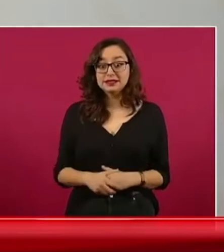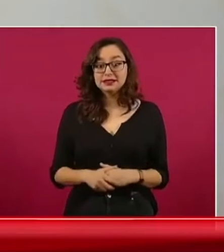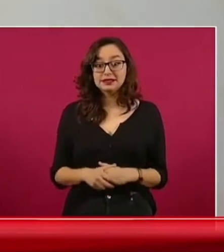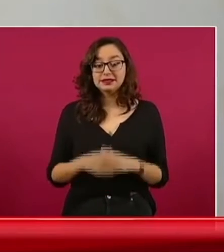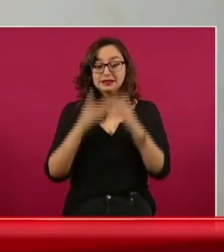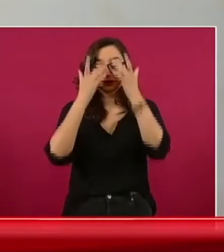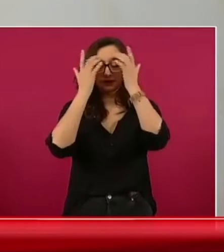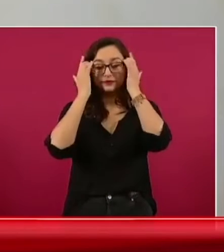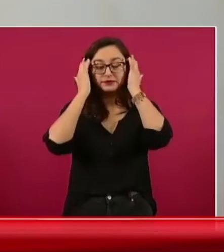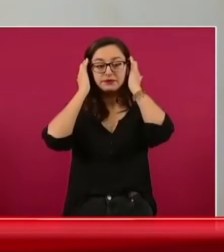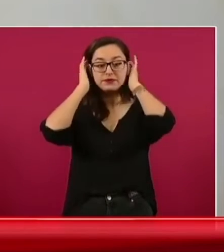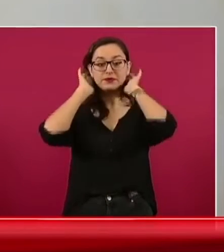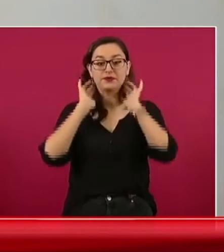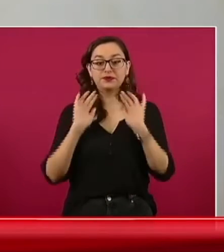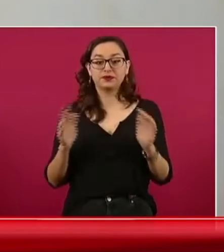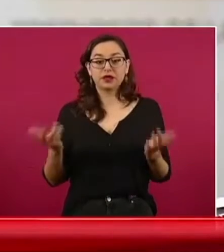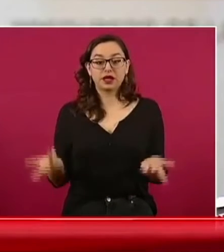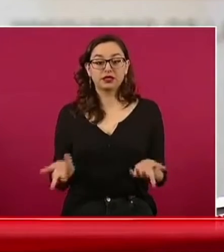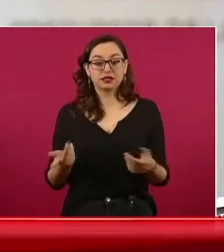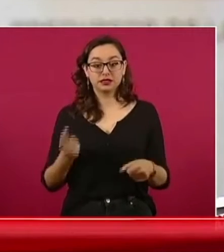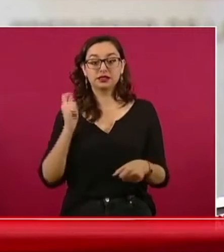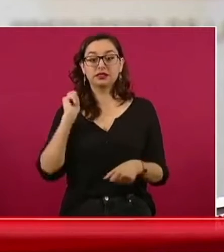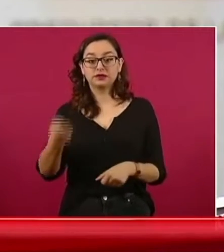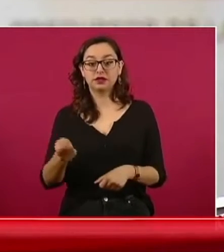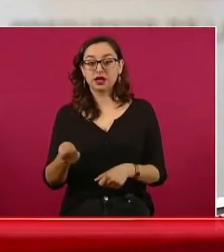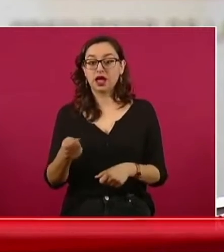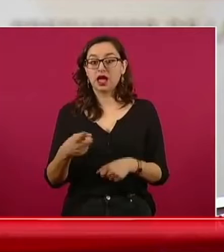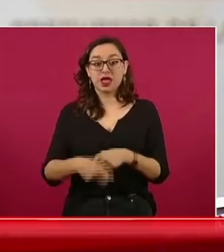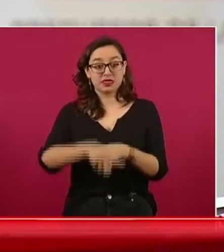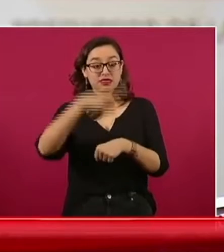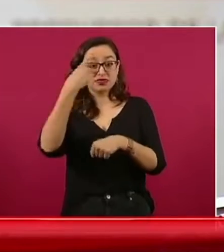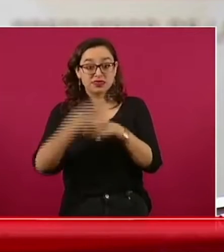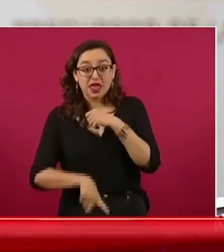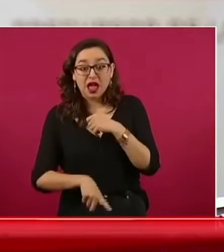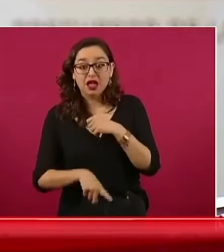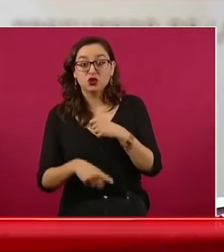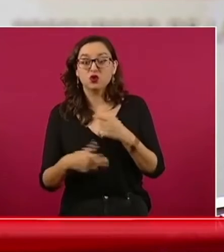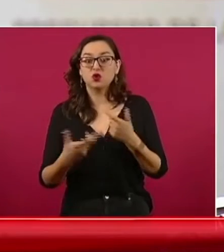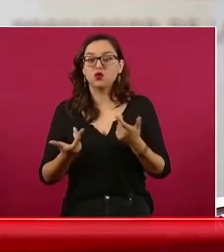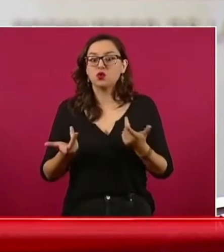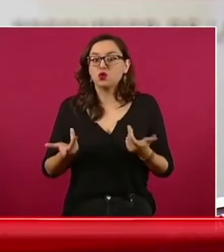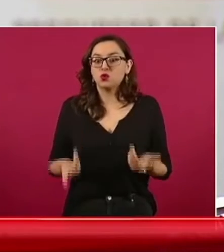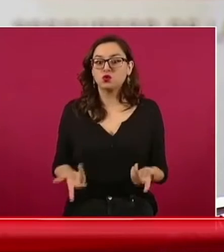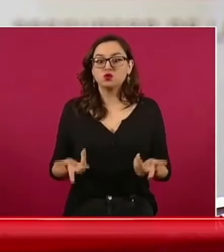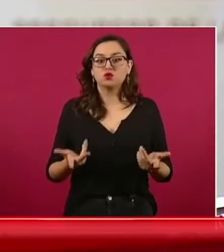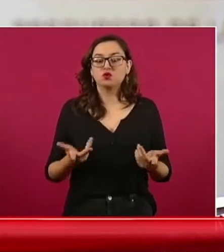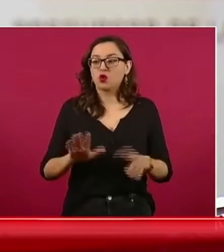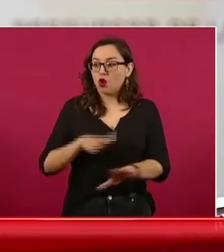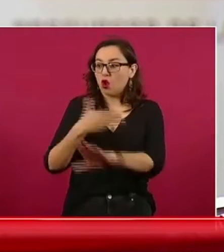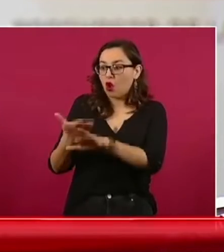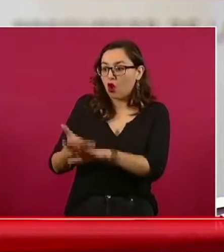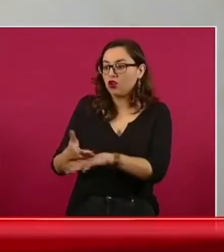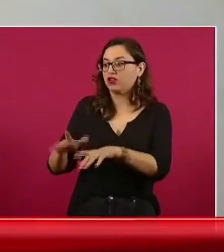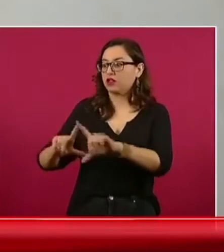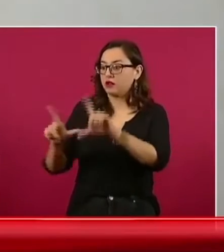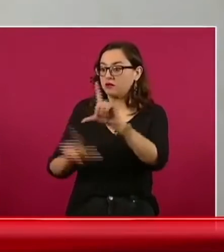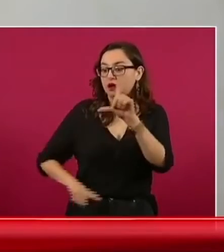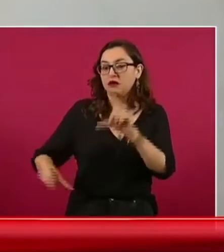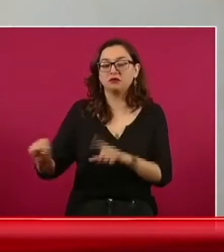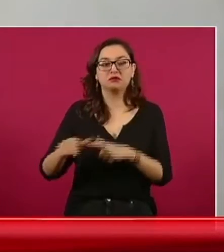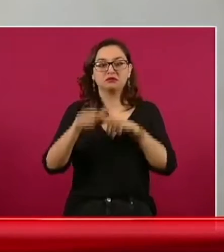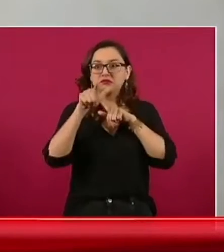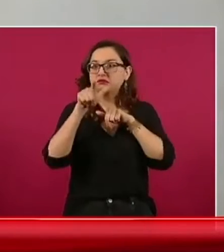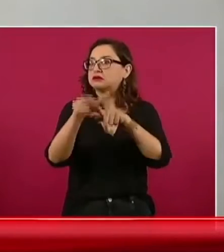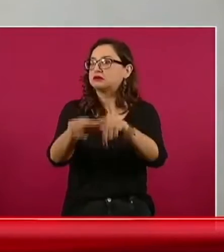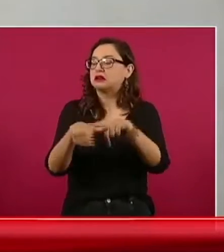lo que significa mantener privilegios para las minorías lo vimos muy